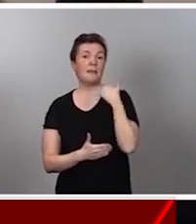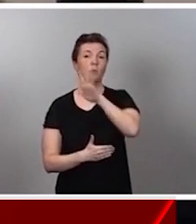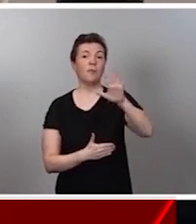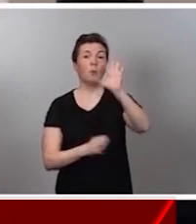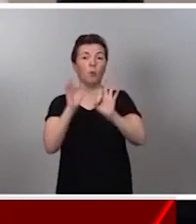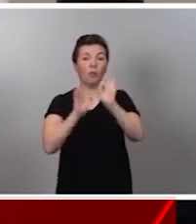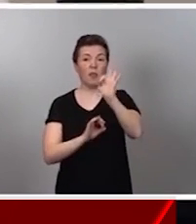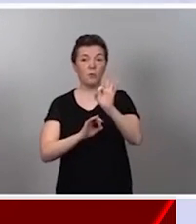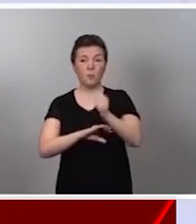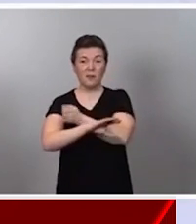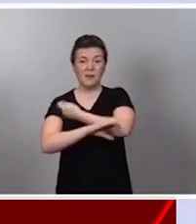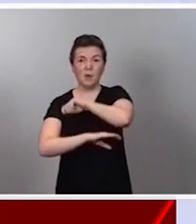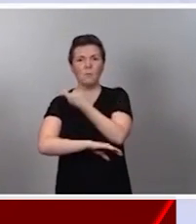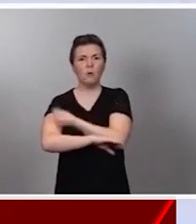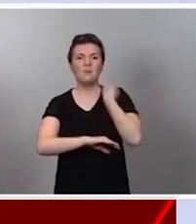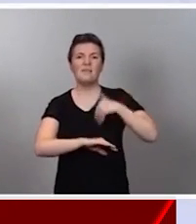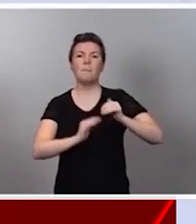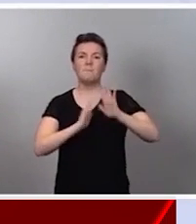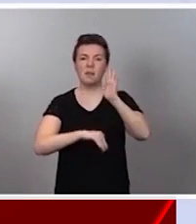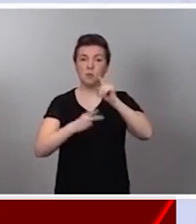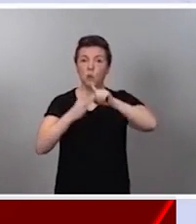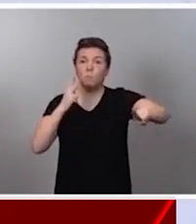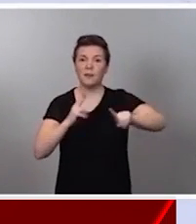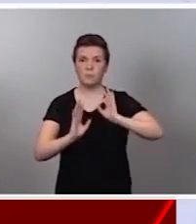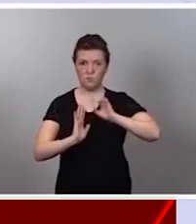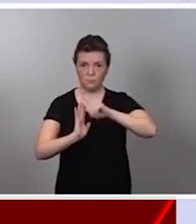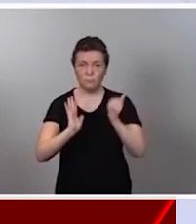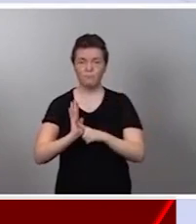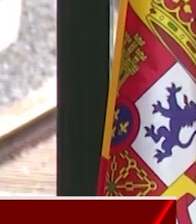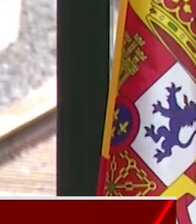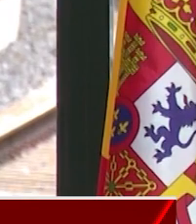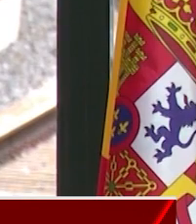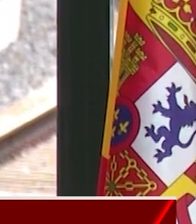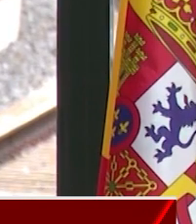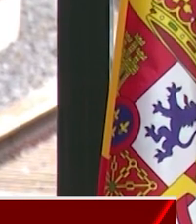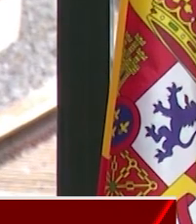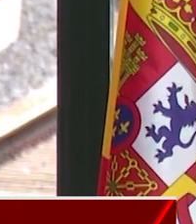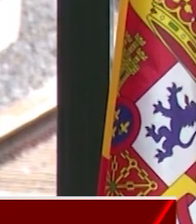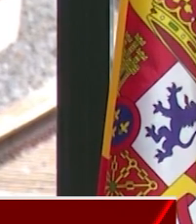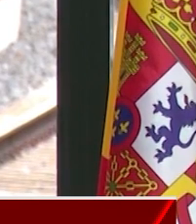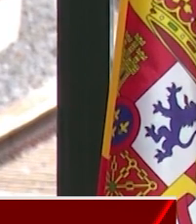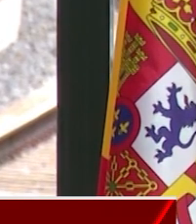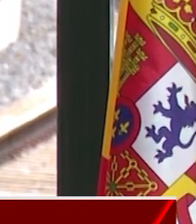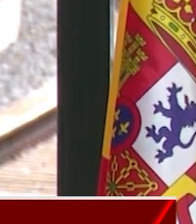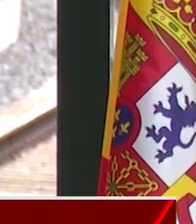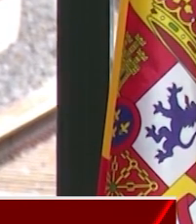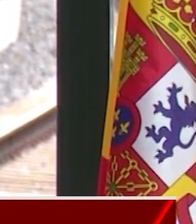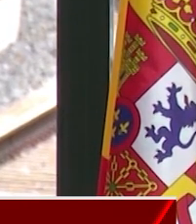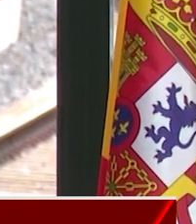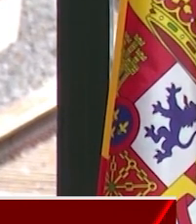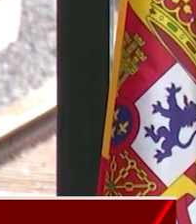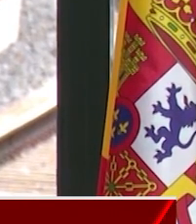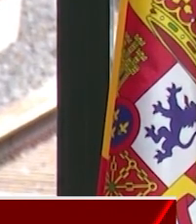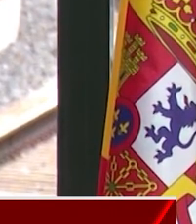cualquier rincón de España, ¿no? Pero, sinceramente, creo que le importa poco. Lo que le